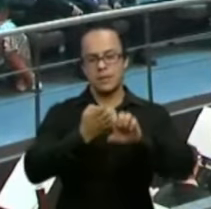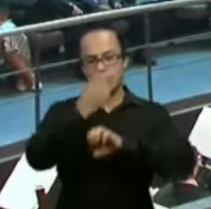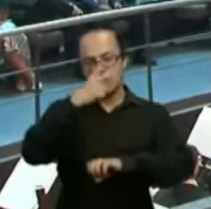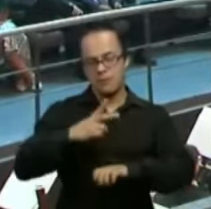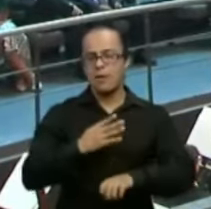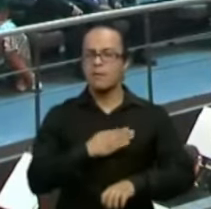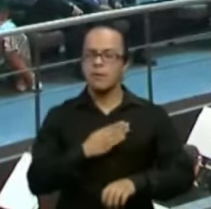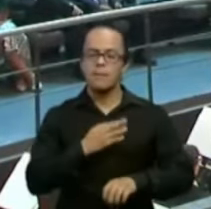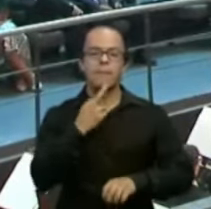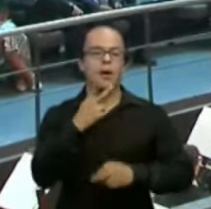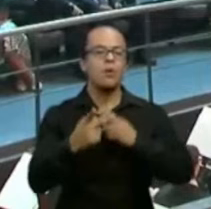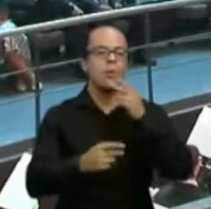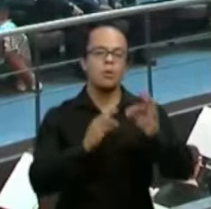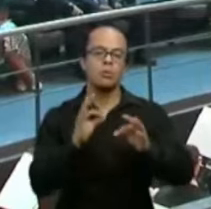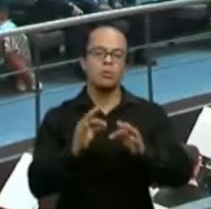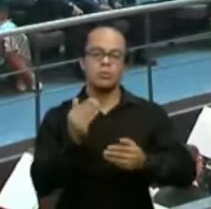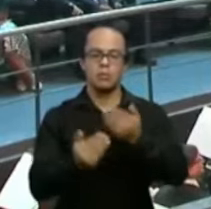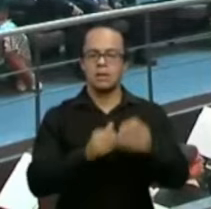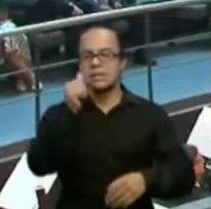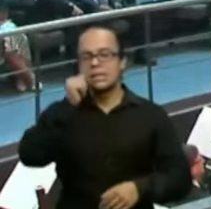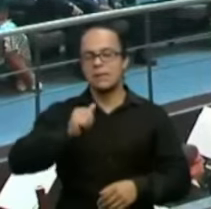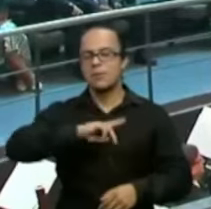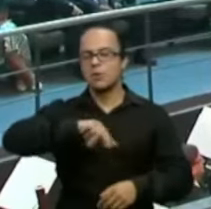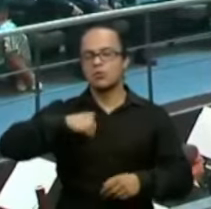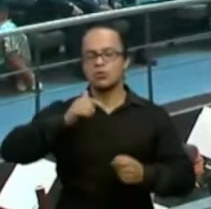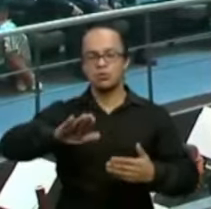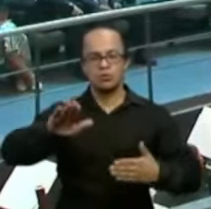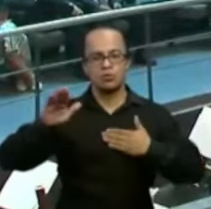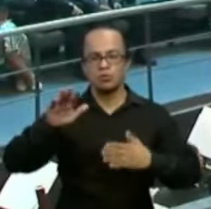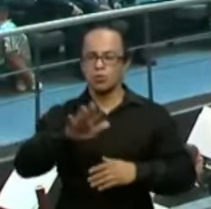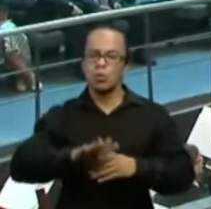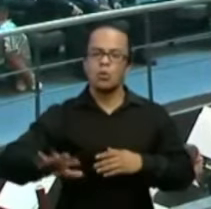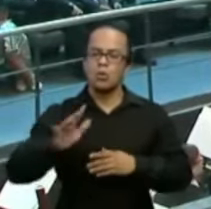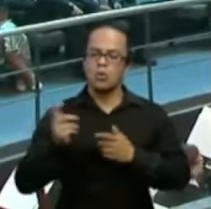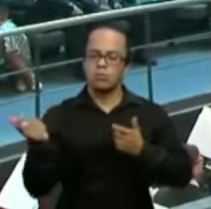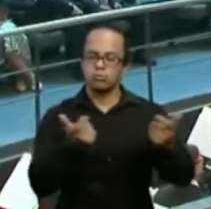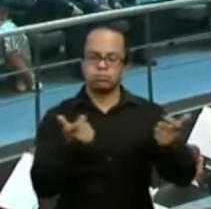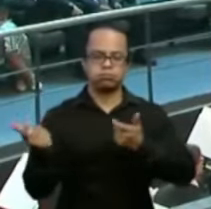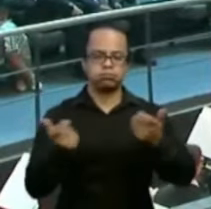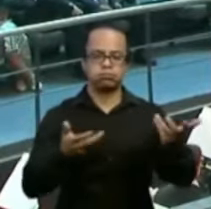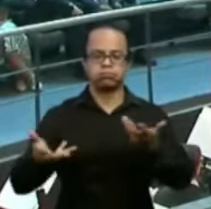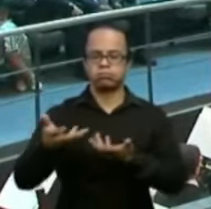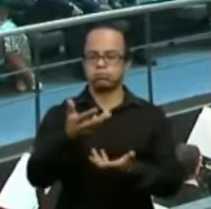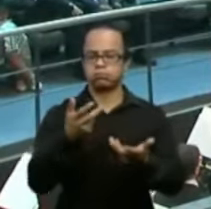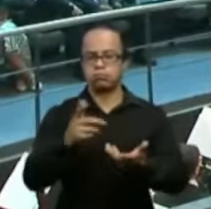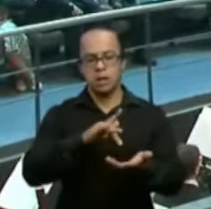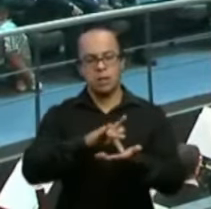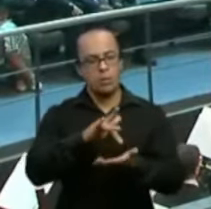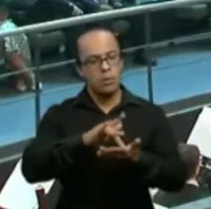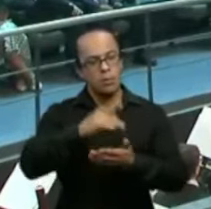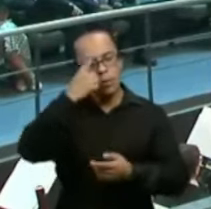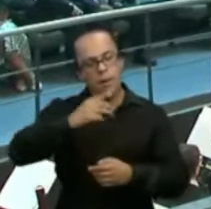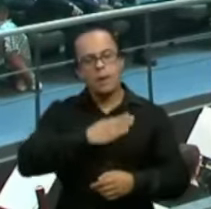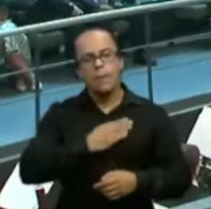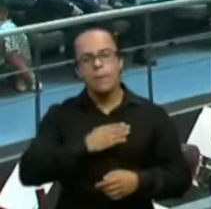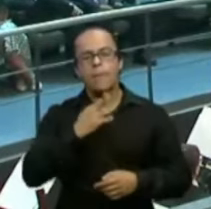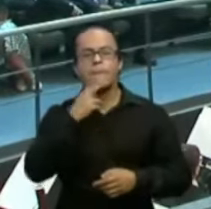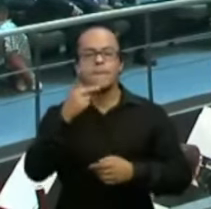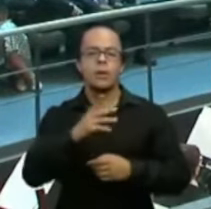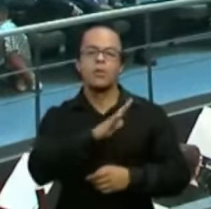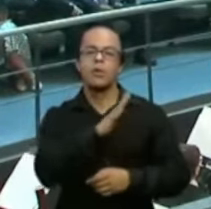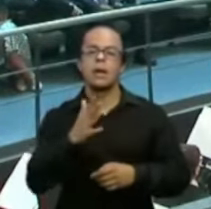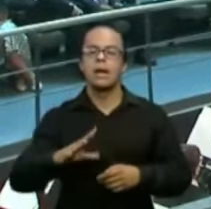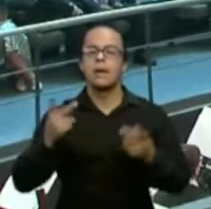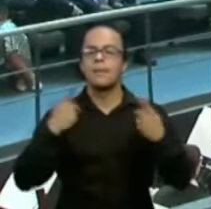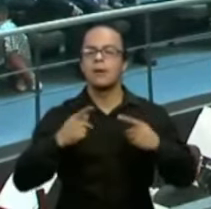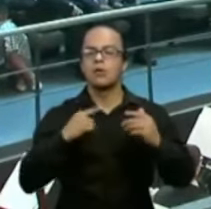pero siempre con el compromiso de que la riqueza generada brinde prosperidad y bienestar de